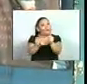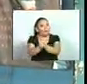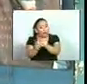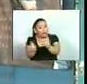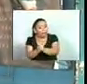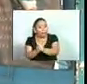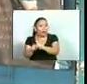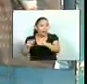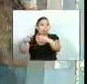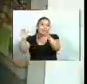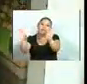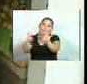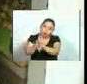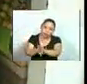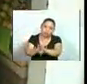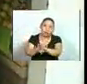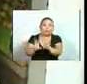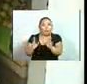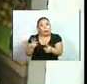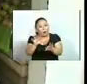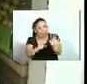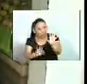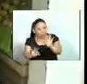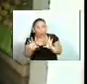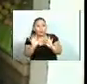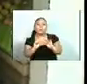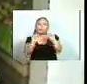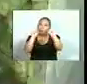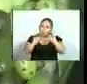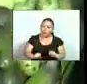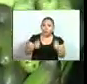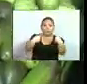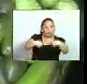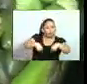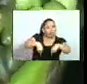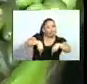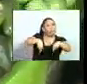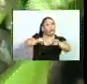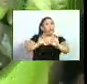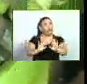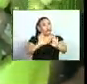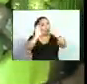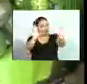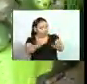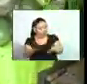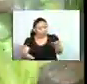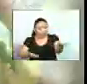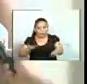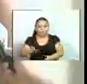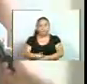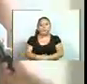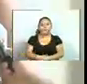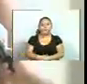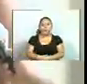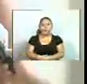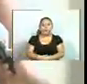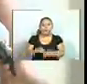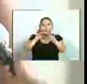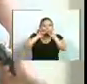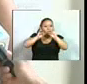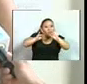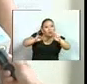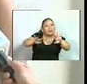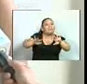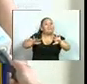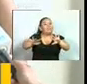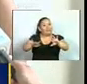afectó y obligó a cerrarlos. Pero son pocos los que todavía tienen la fortuna de seguir dando el servicio a sus clientes. El virus siempre está,